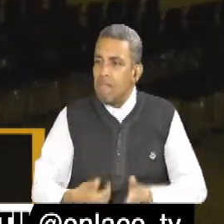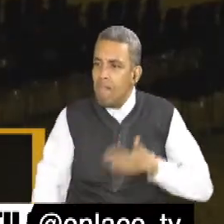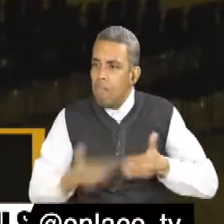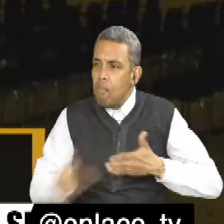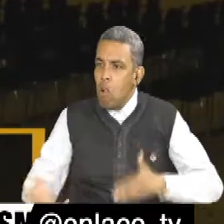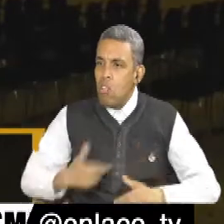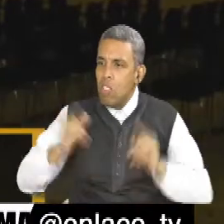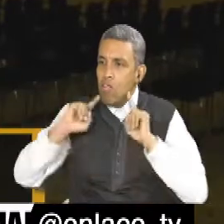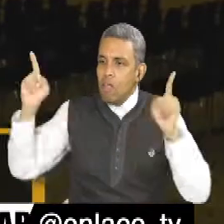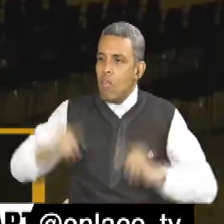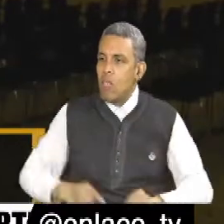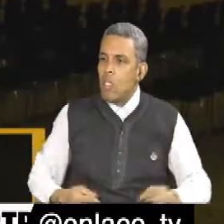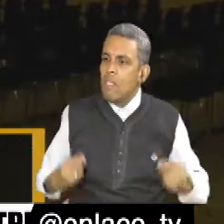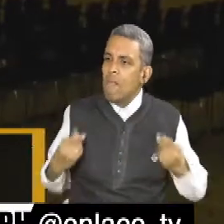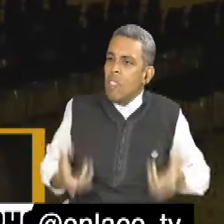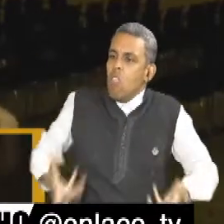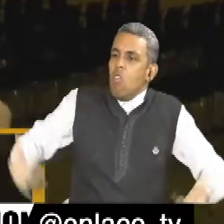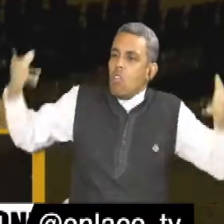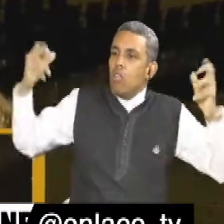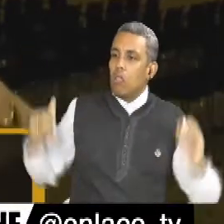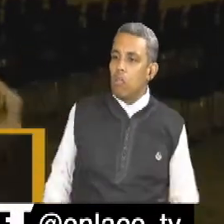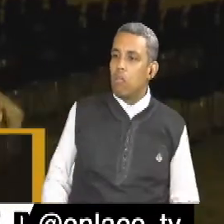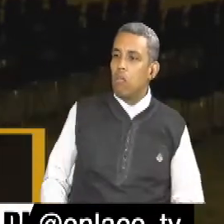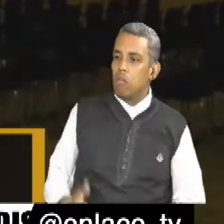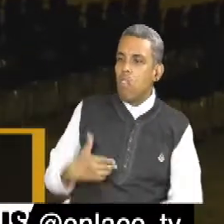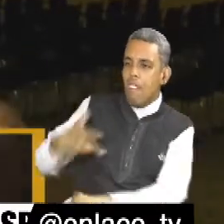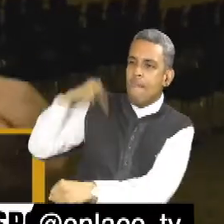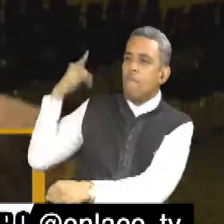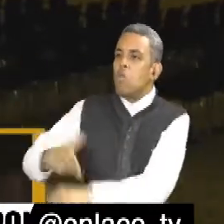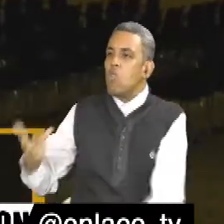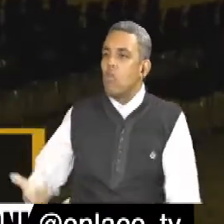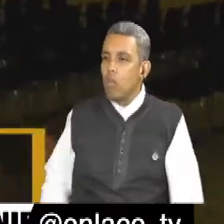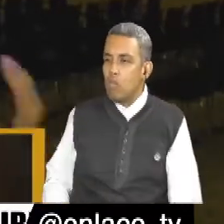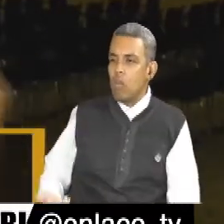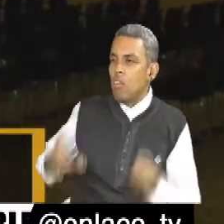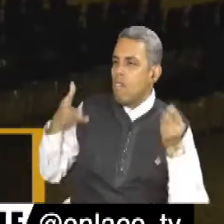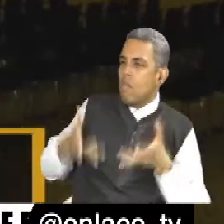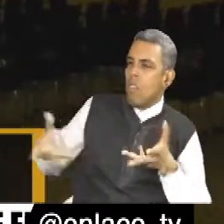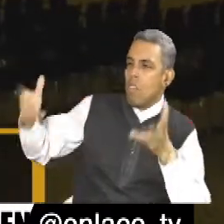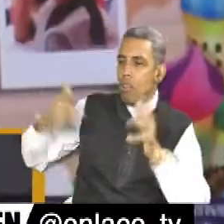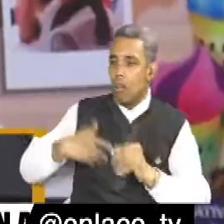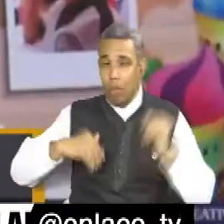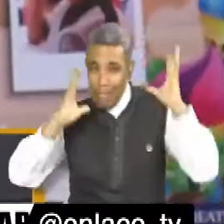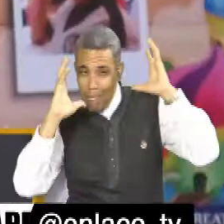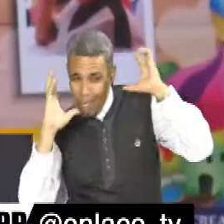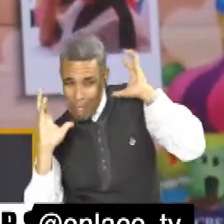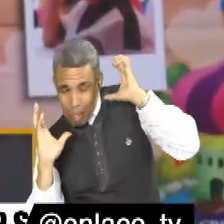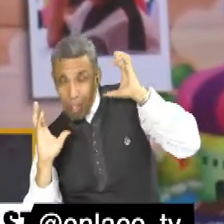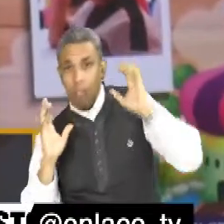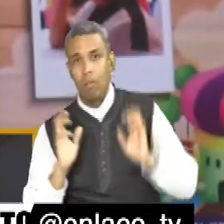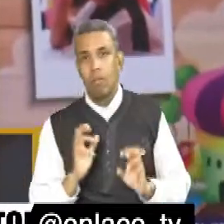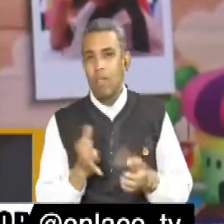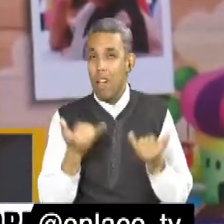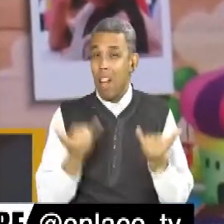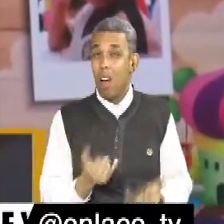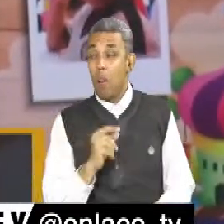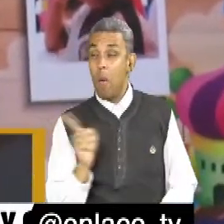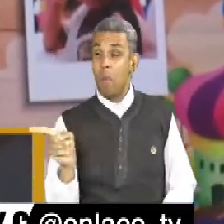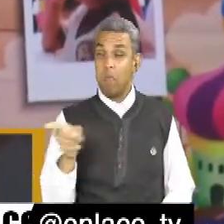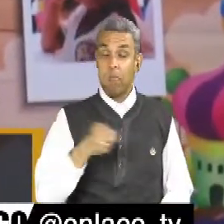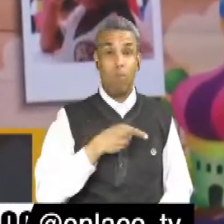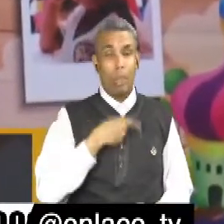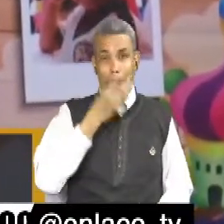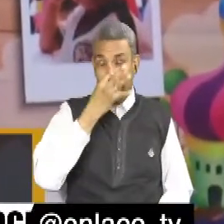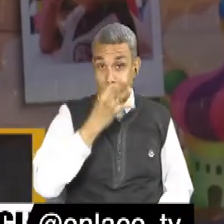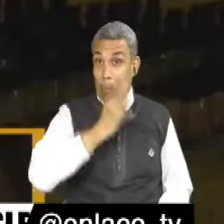de agresión, hay el bullying donde las personas se tratan y se humillan y se tratan mal. Para la experta en psicología, el mundo se ha tornado